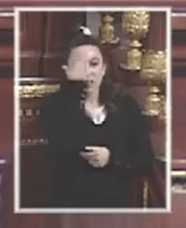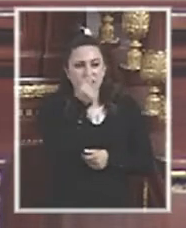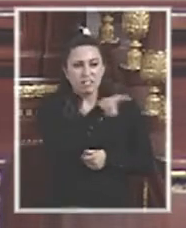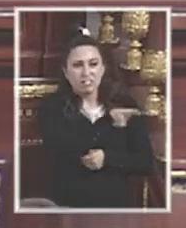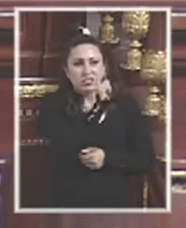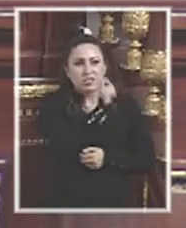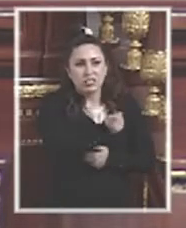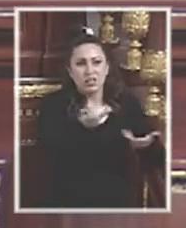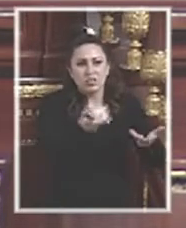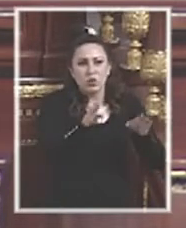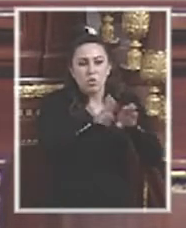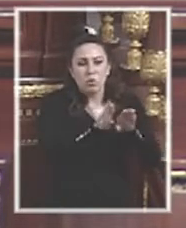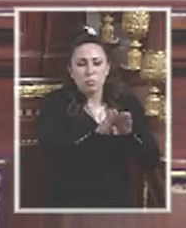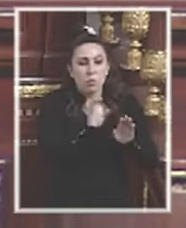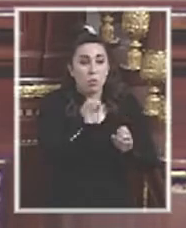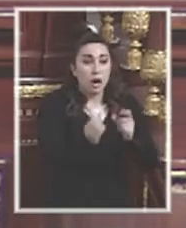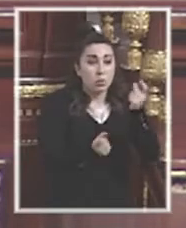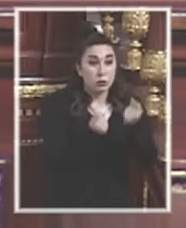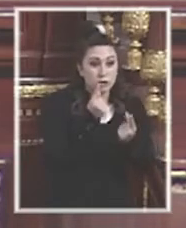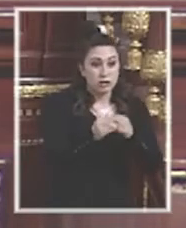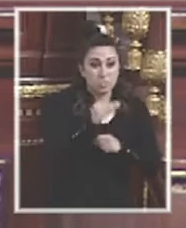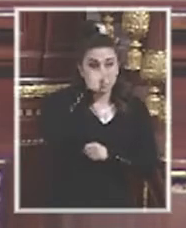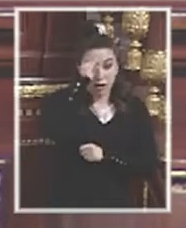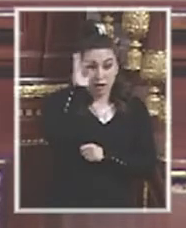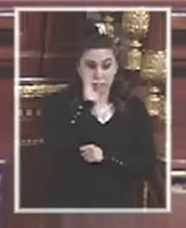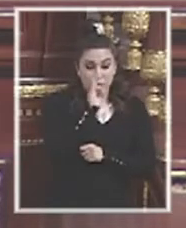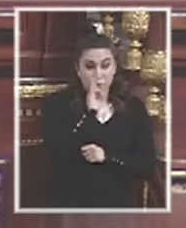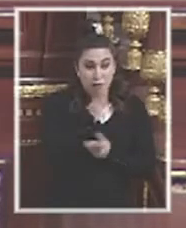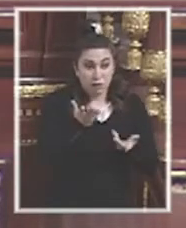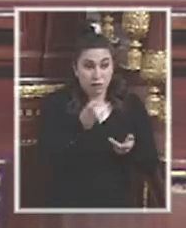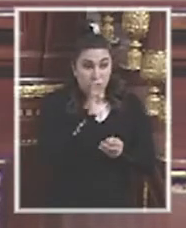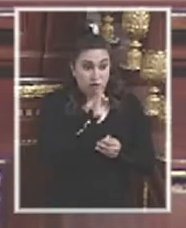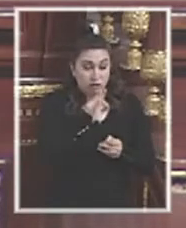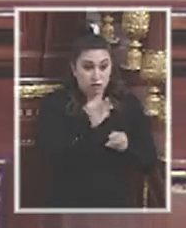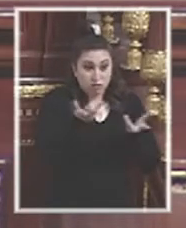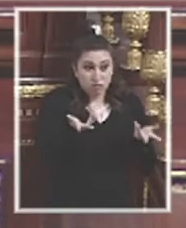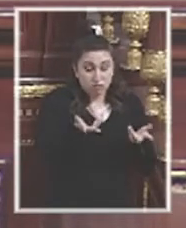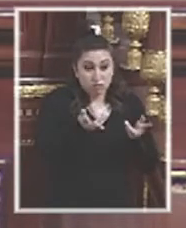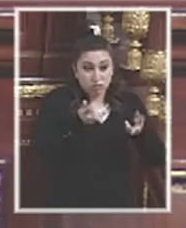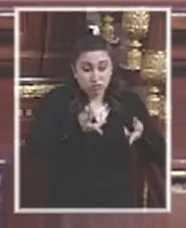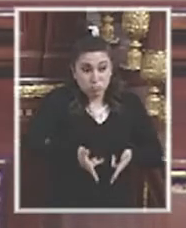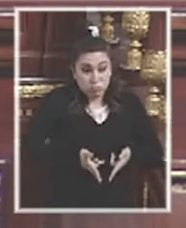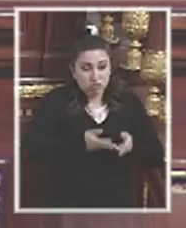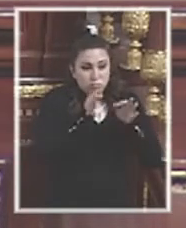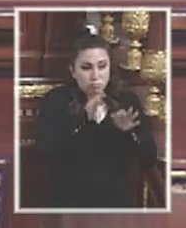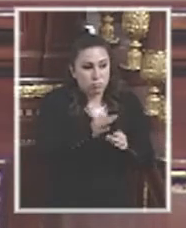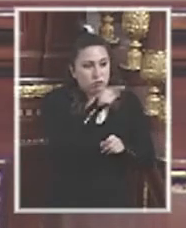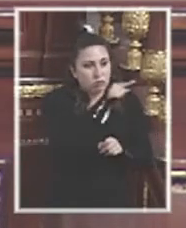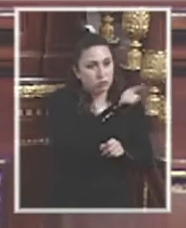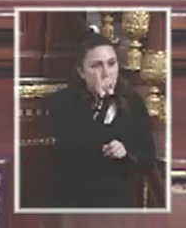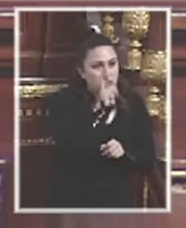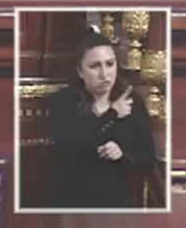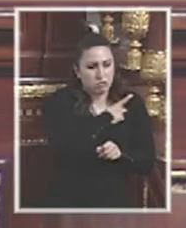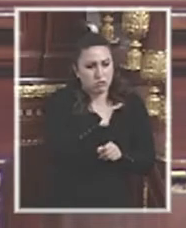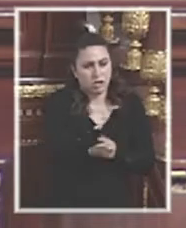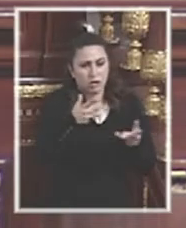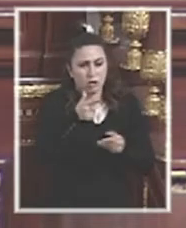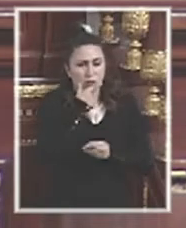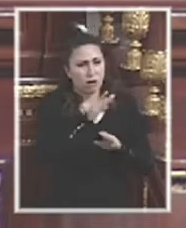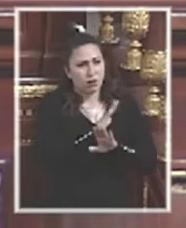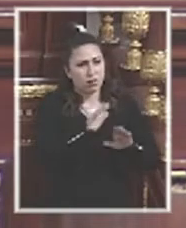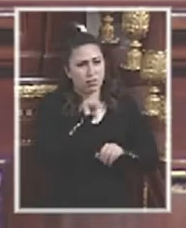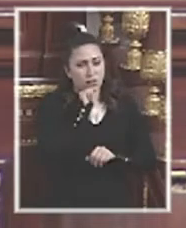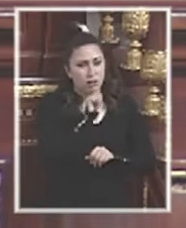la errática creencia de que la anticoncepción es responsabilidad de las mujeres, por lo que